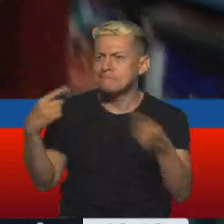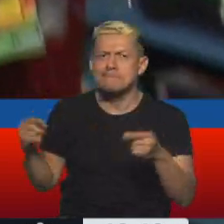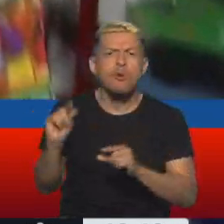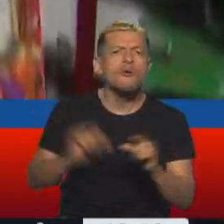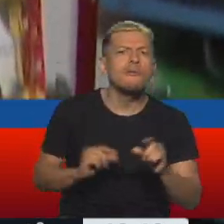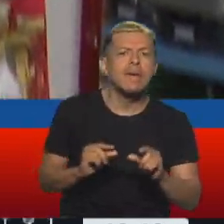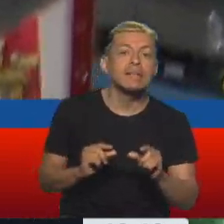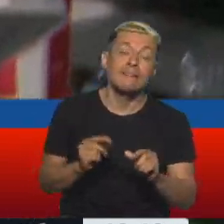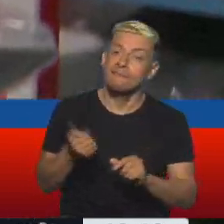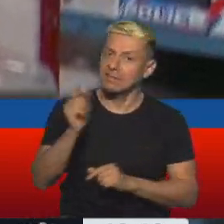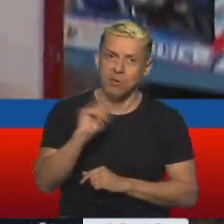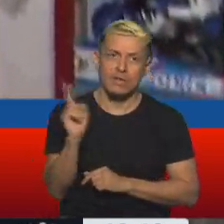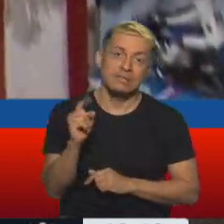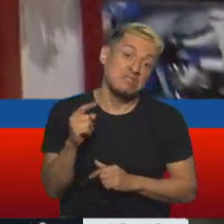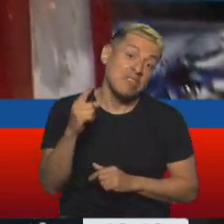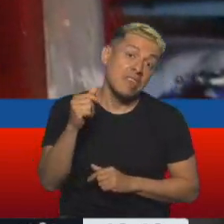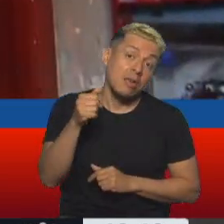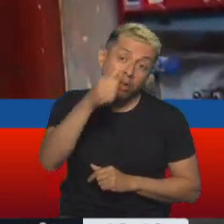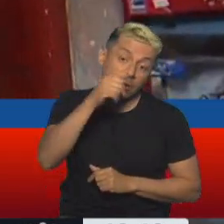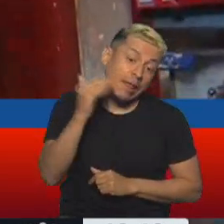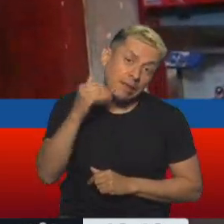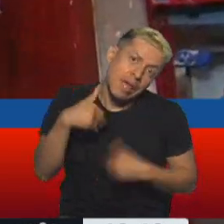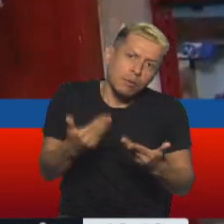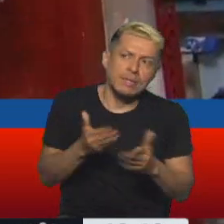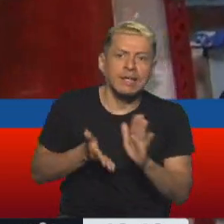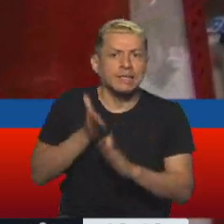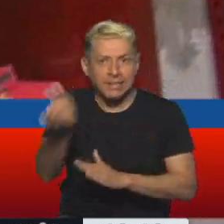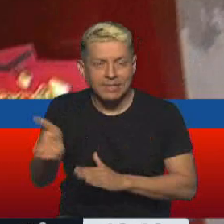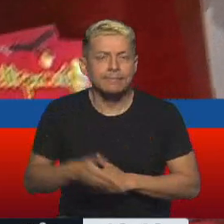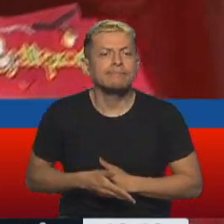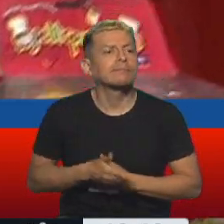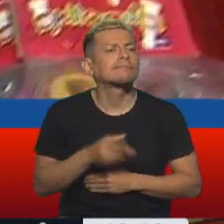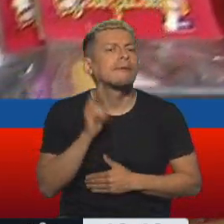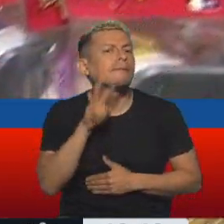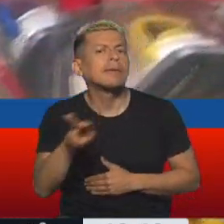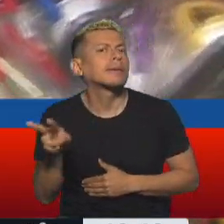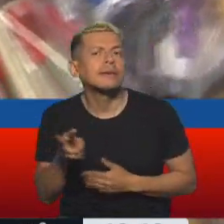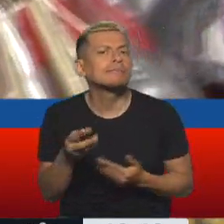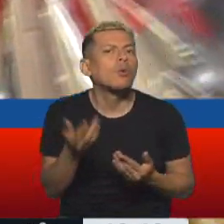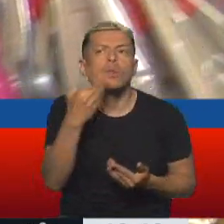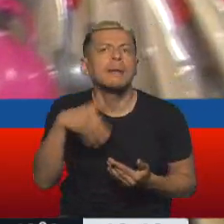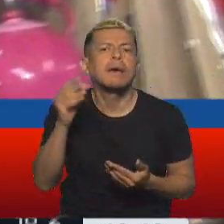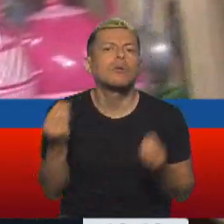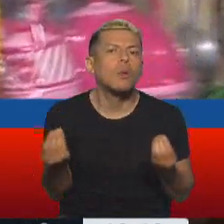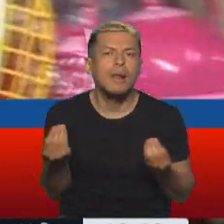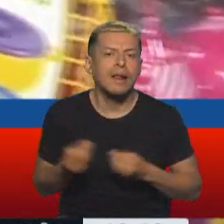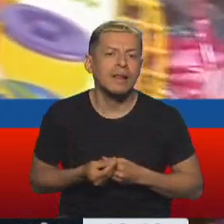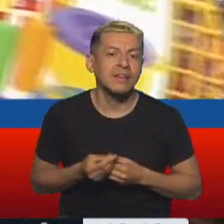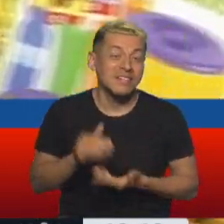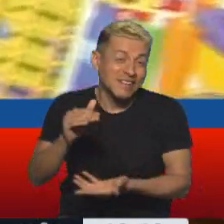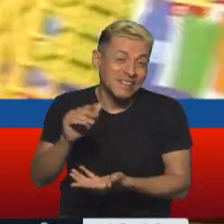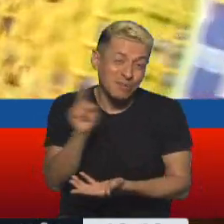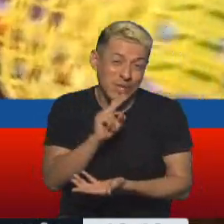pero aprovechamos un domingo a la tarde. ¿Qué es lo que más te gustó? ¿Qué es lo que observaste? En este caso, muñecas. Sí, la realidad es que